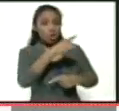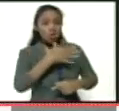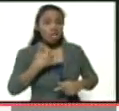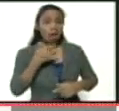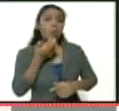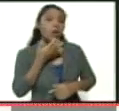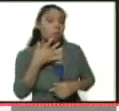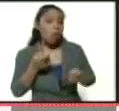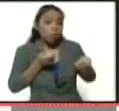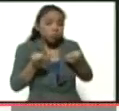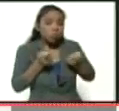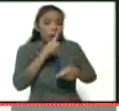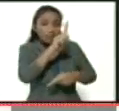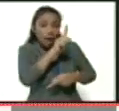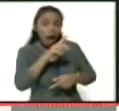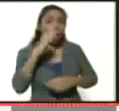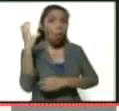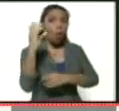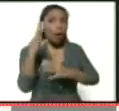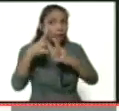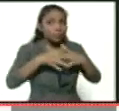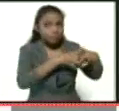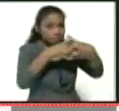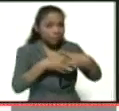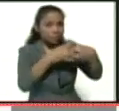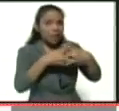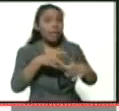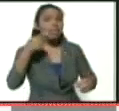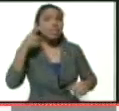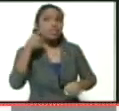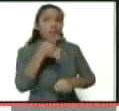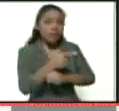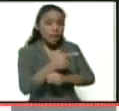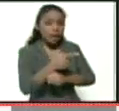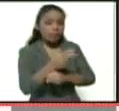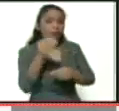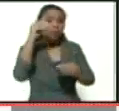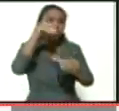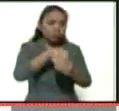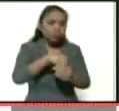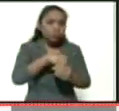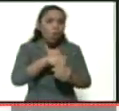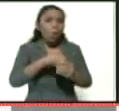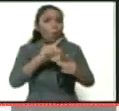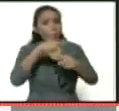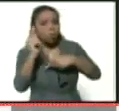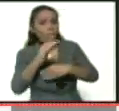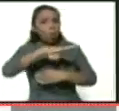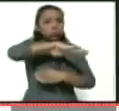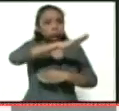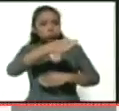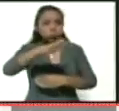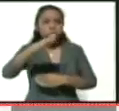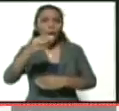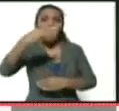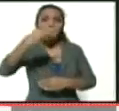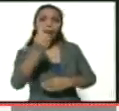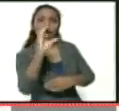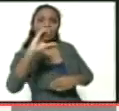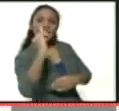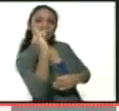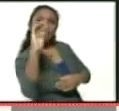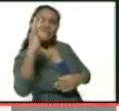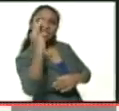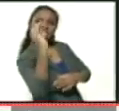el tema de la droga en Colombia, en Estados Unidos, deberían meterse por el Pacífico, presidente. Pero inclusive, yo no sé, usted escuchó que